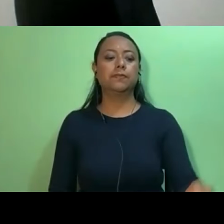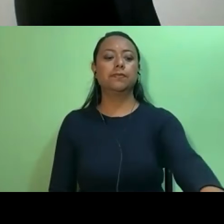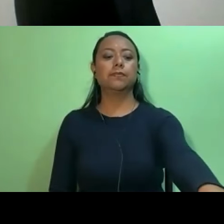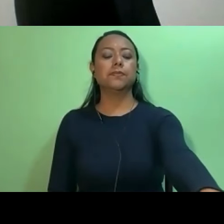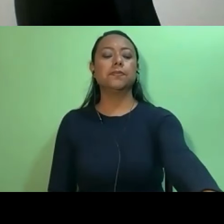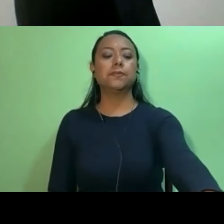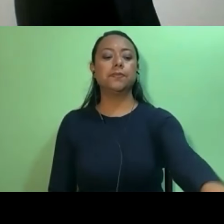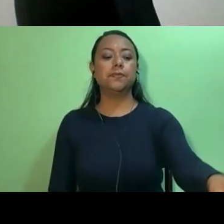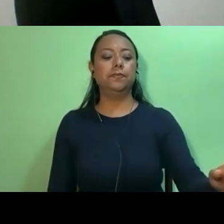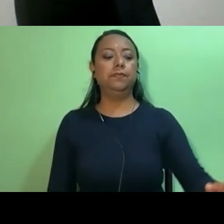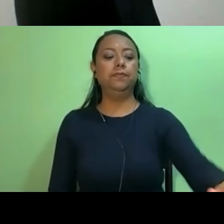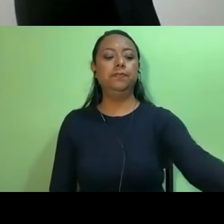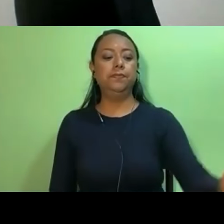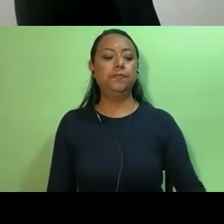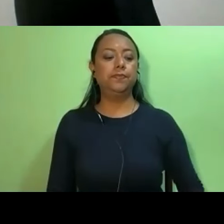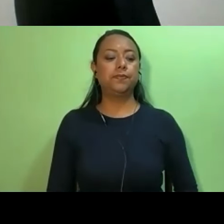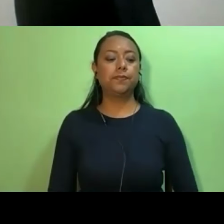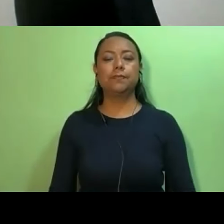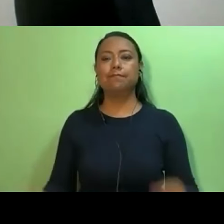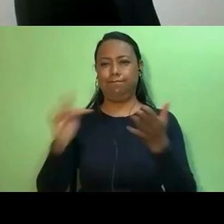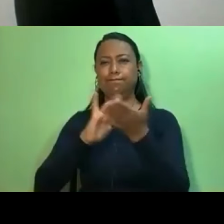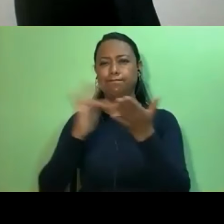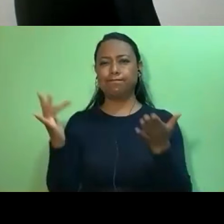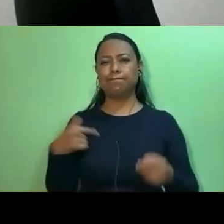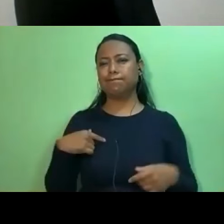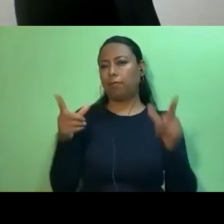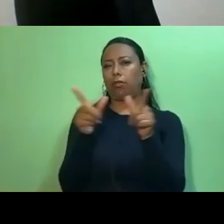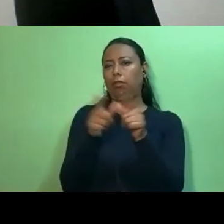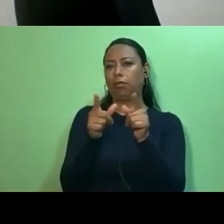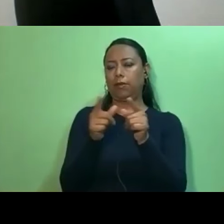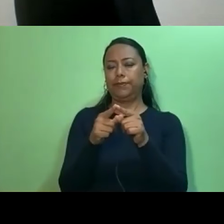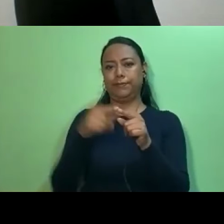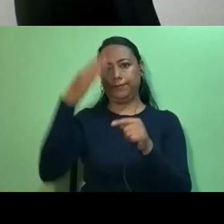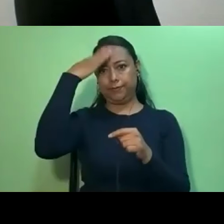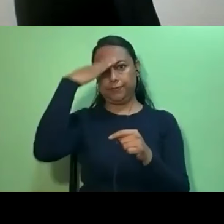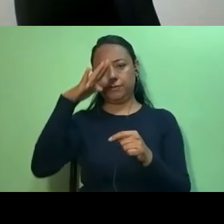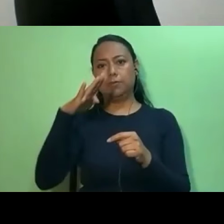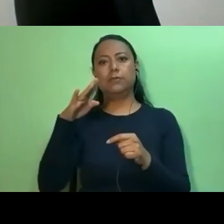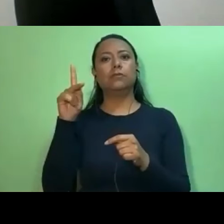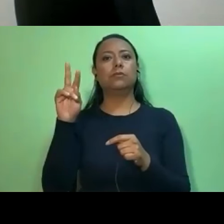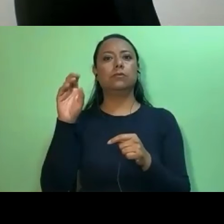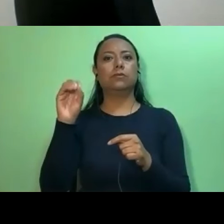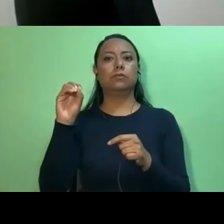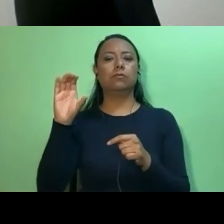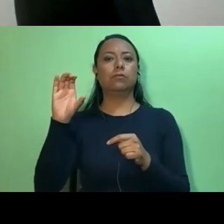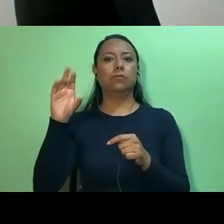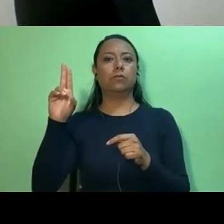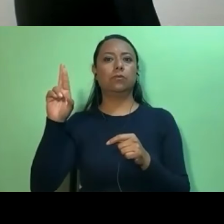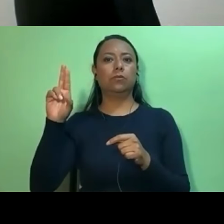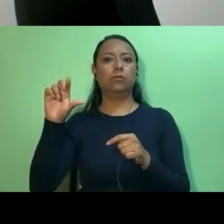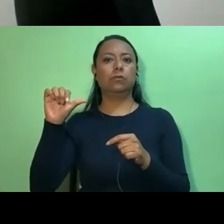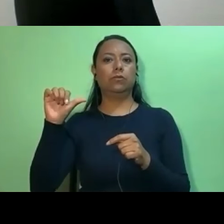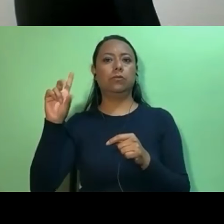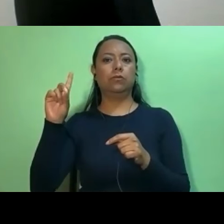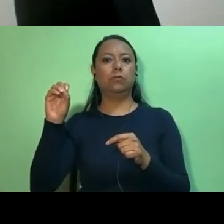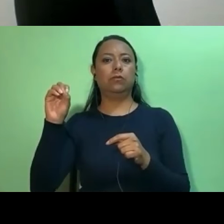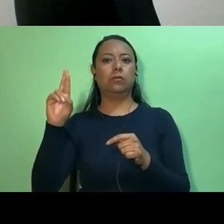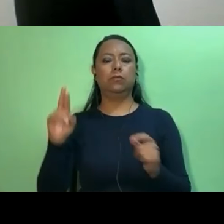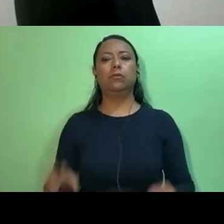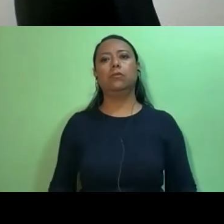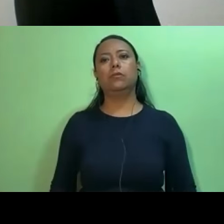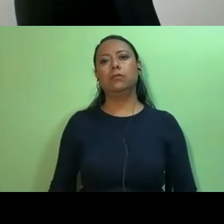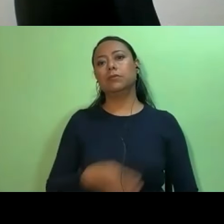Sí, gracias. De manera muy breve, señor procurador, bueno, esencialmente mi comentario no era el sentido de alguna molestia de la secretaria,